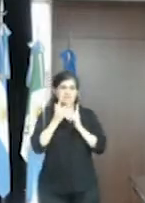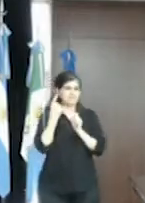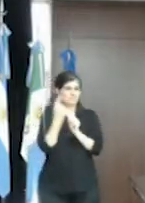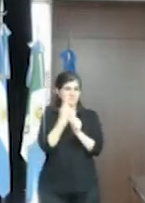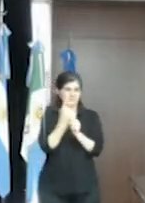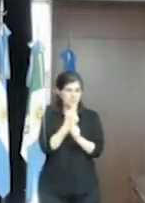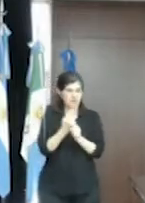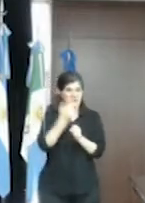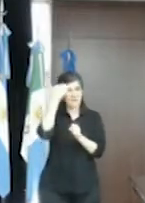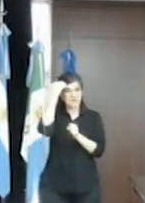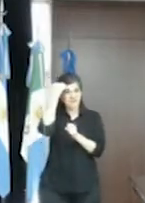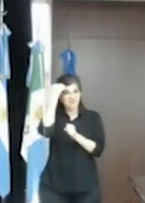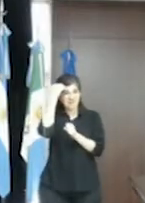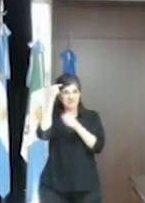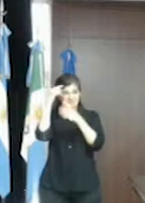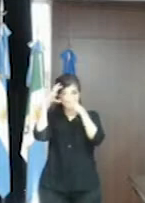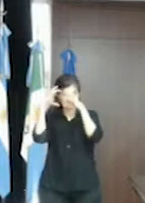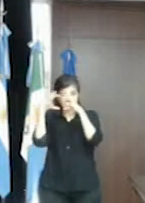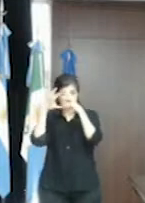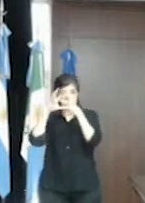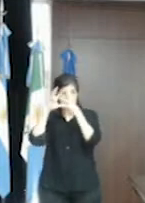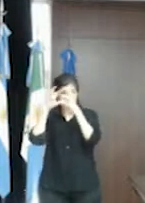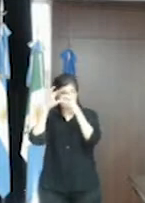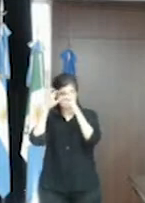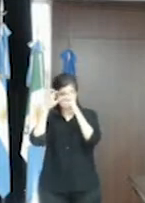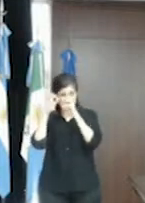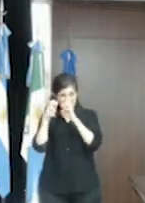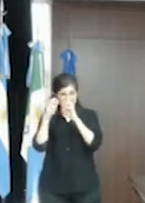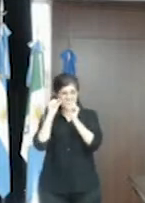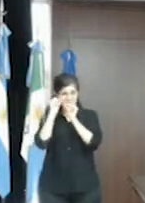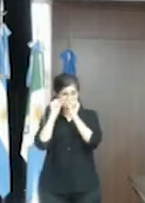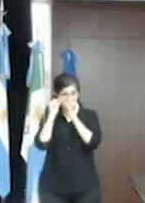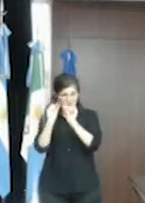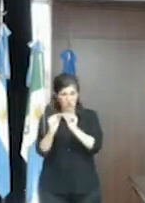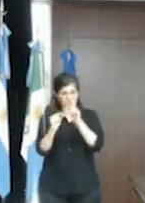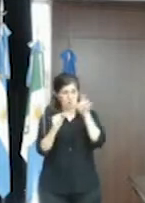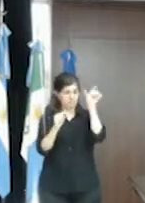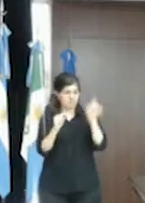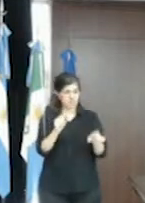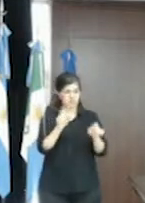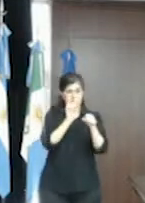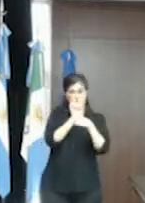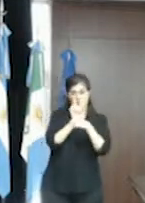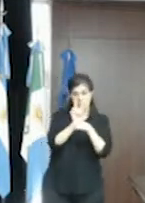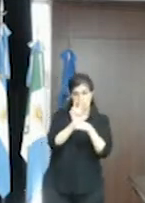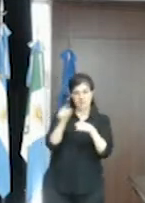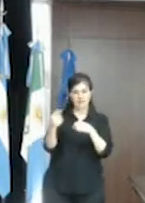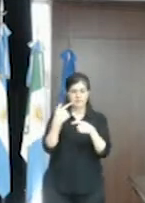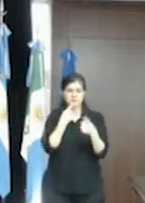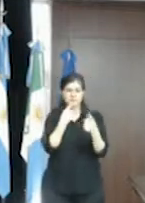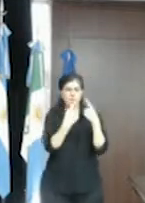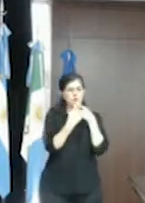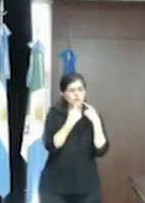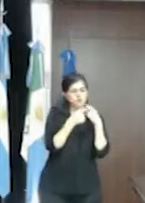cognitivo importante, recurre a su cuidador buscando respuestas y en vez de ese tipo de